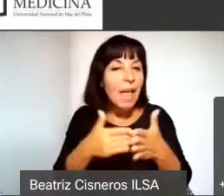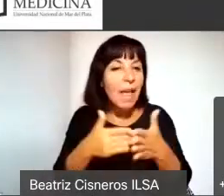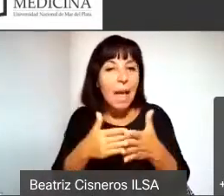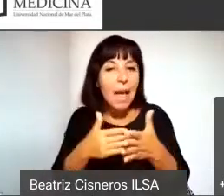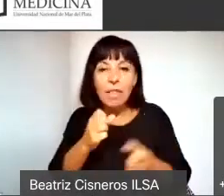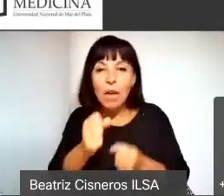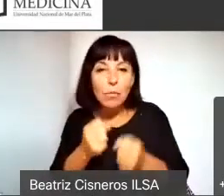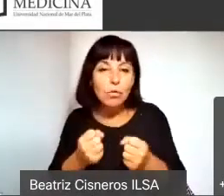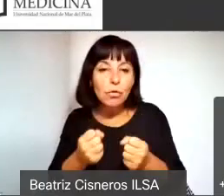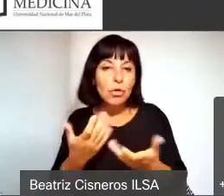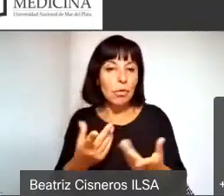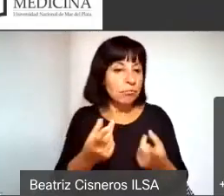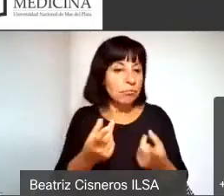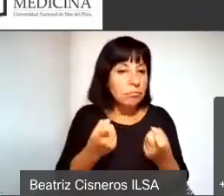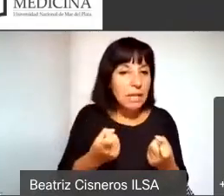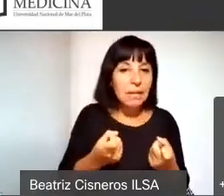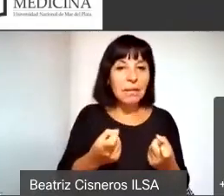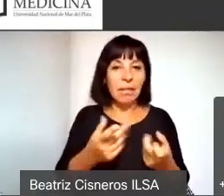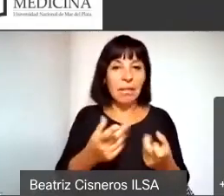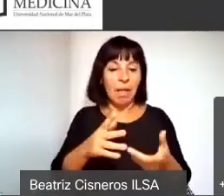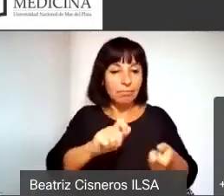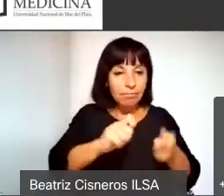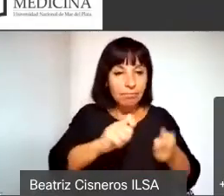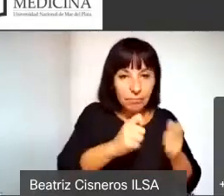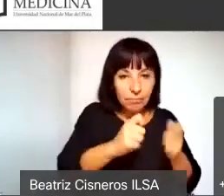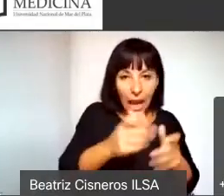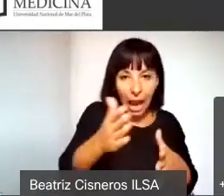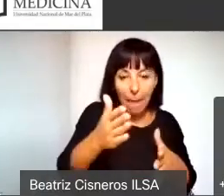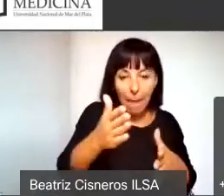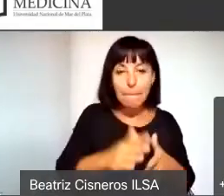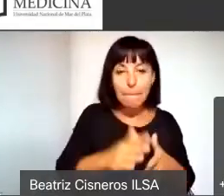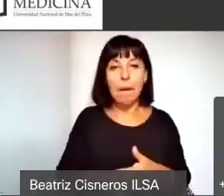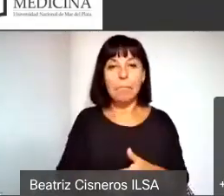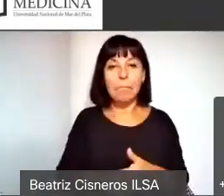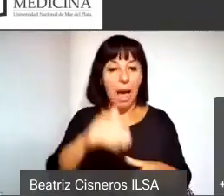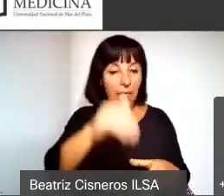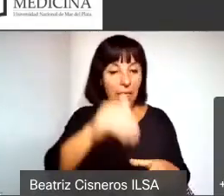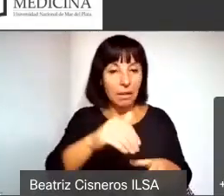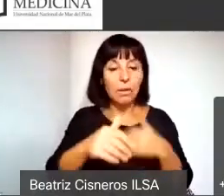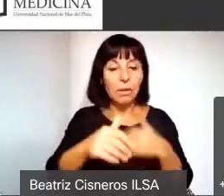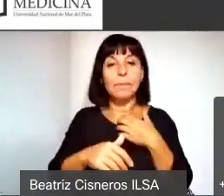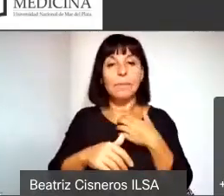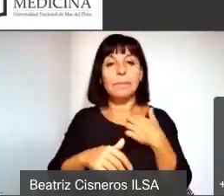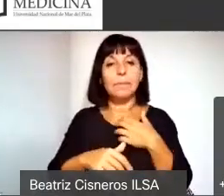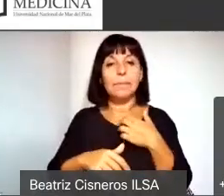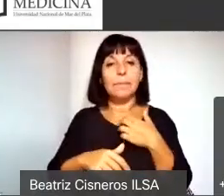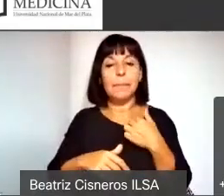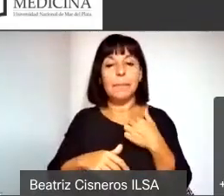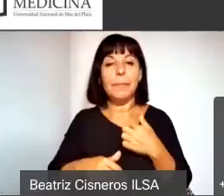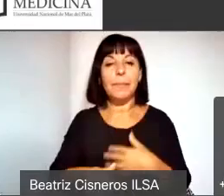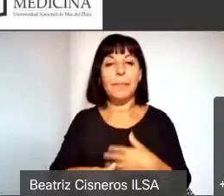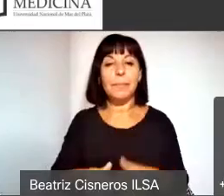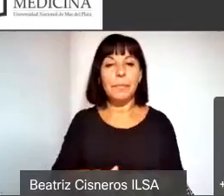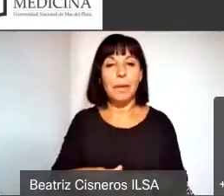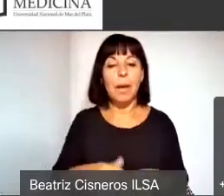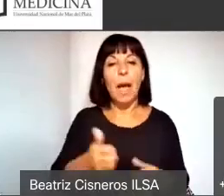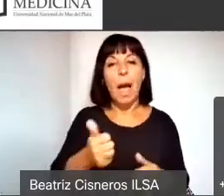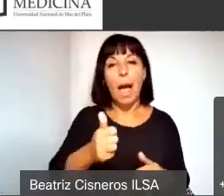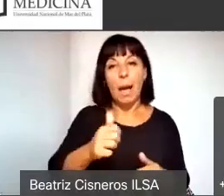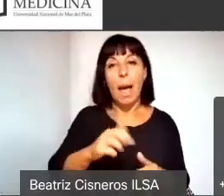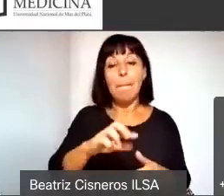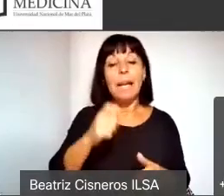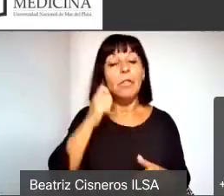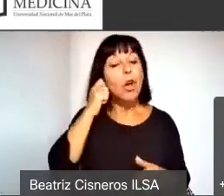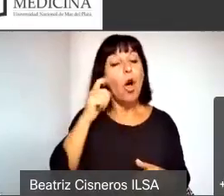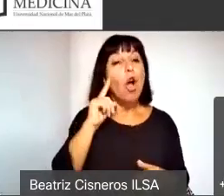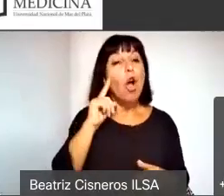función va a cumplir esa proteína, el tipo de modificación que va a ocurrir dentro del aparato de Golgi.